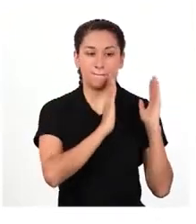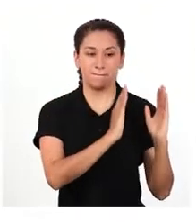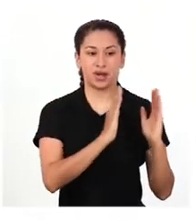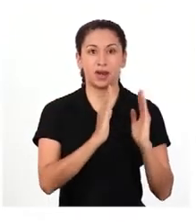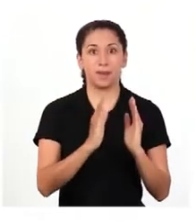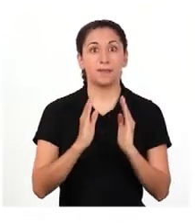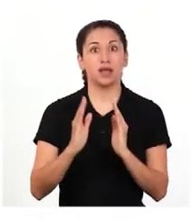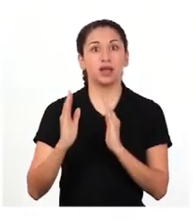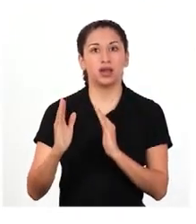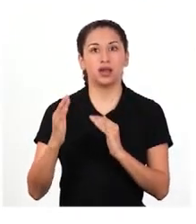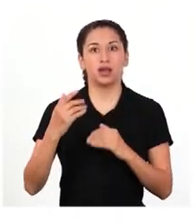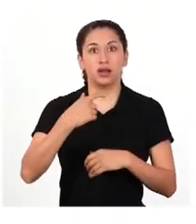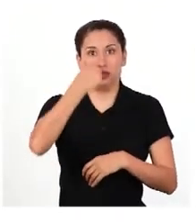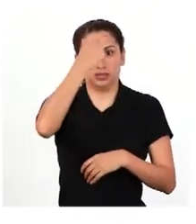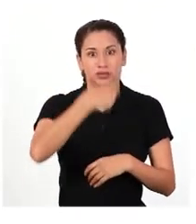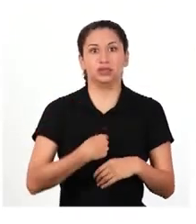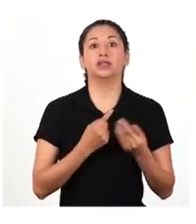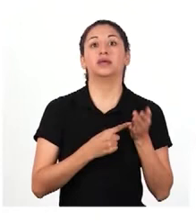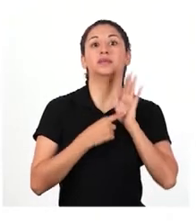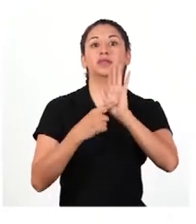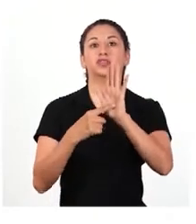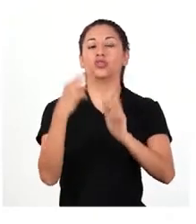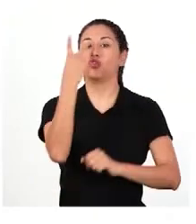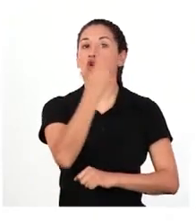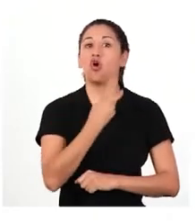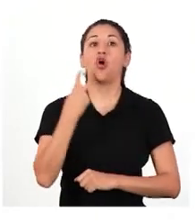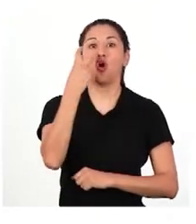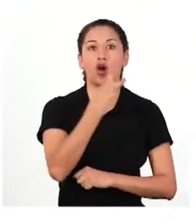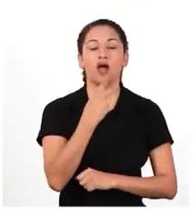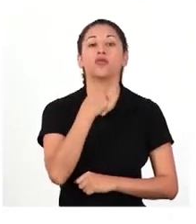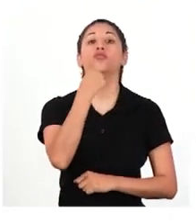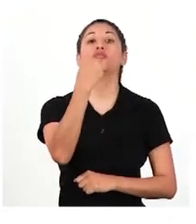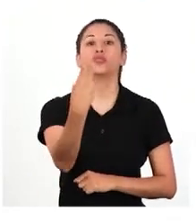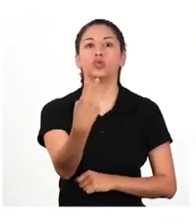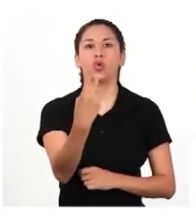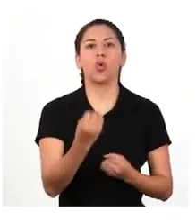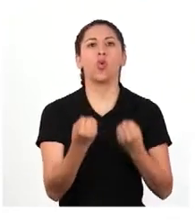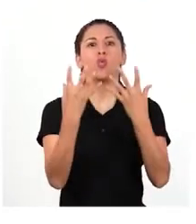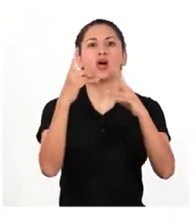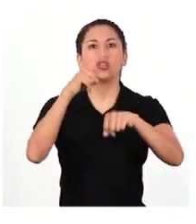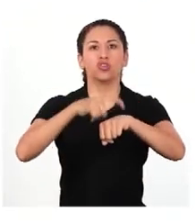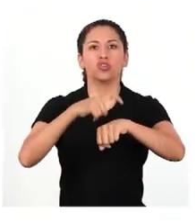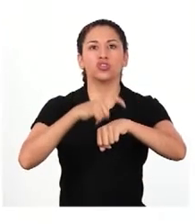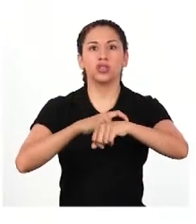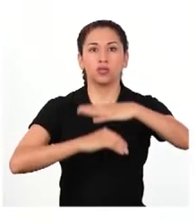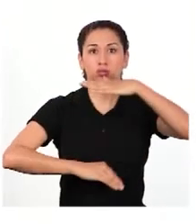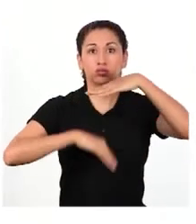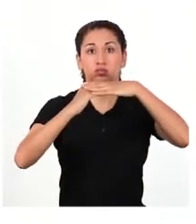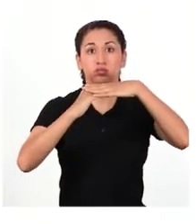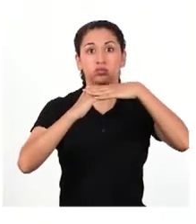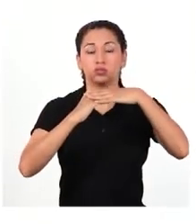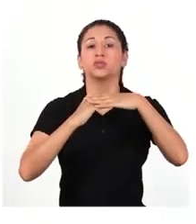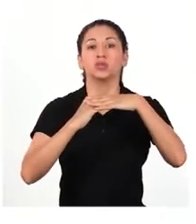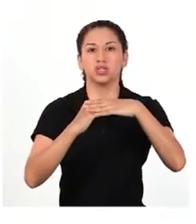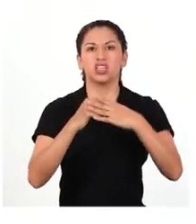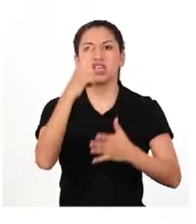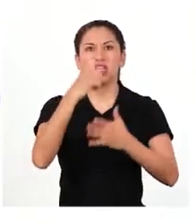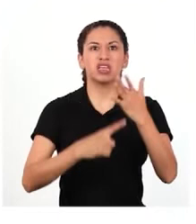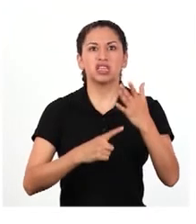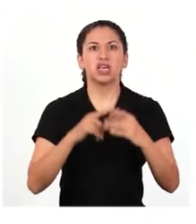paso consistirá en preparar nuestra presentación oral en sí. ¿Cuánto tiempo